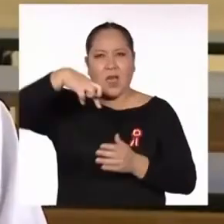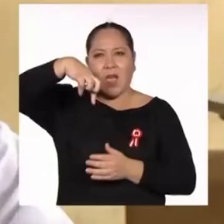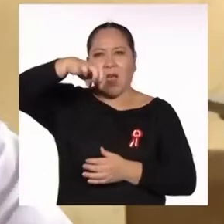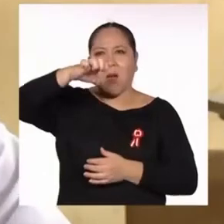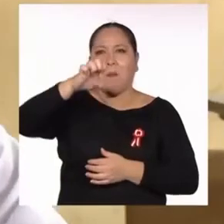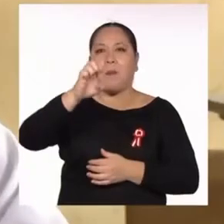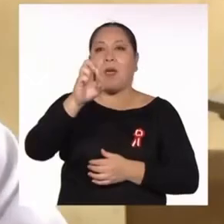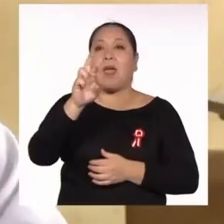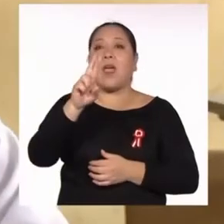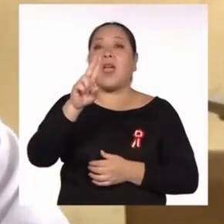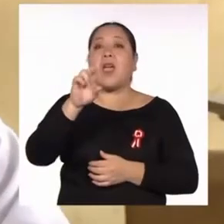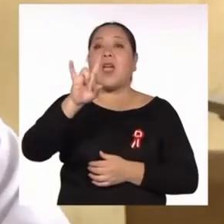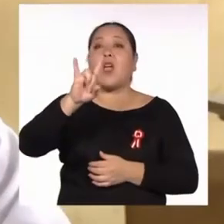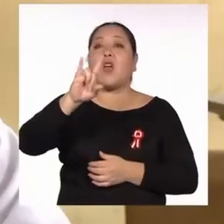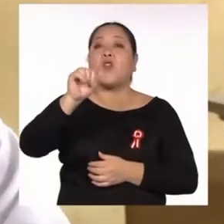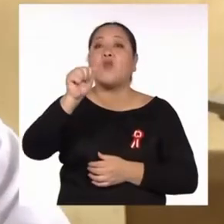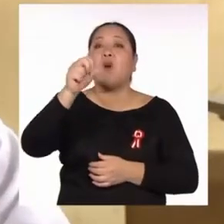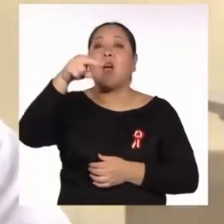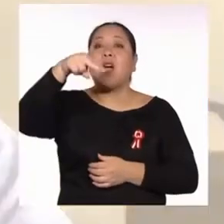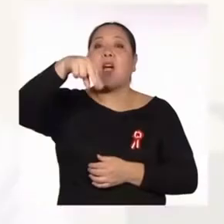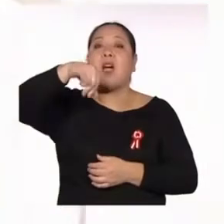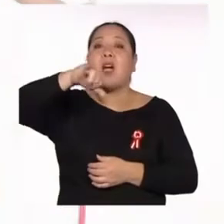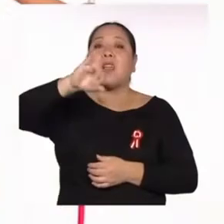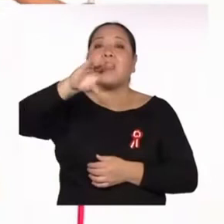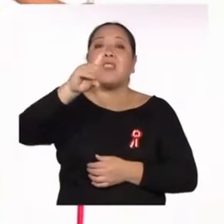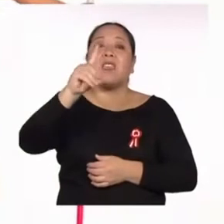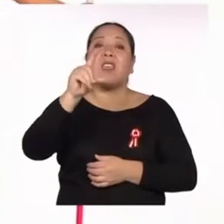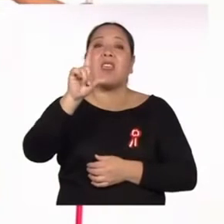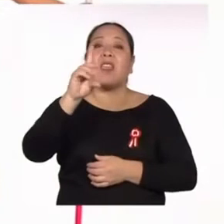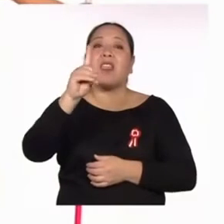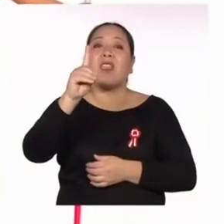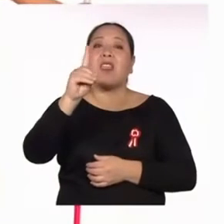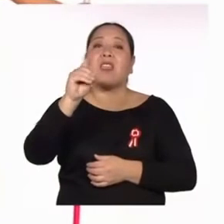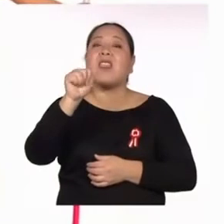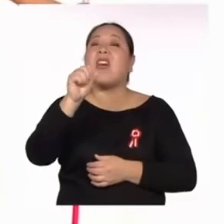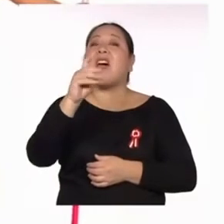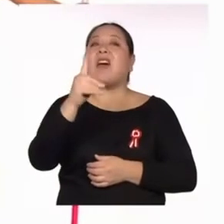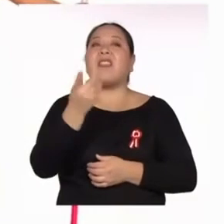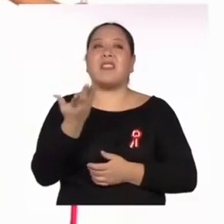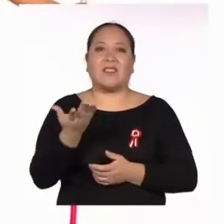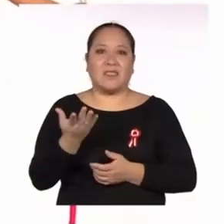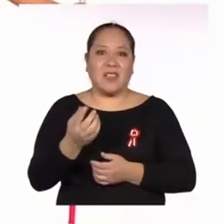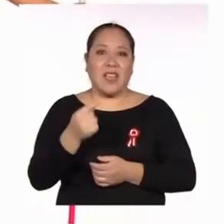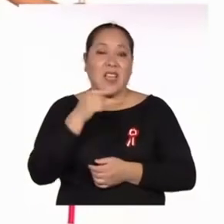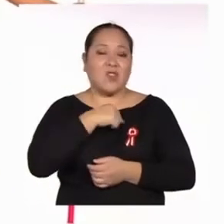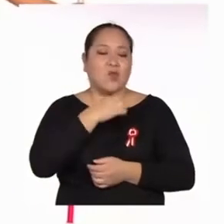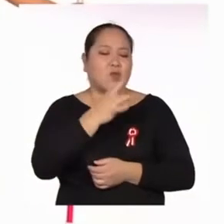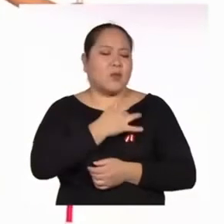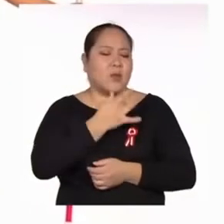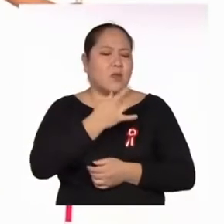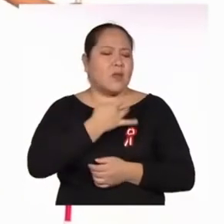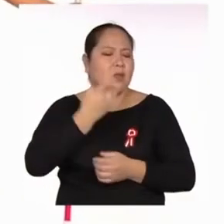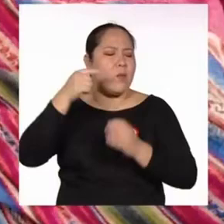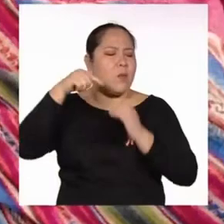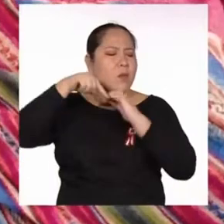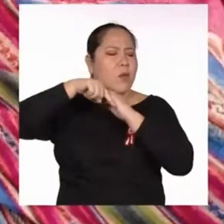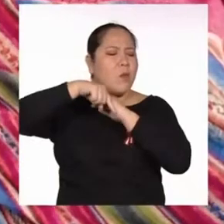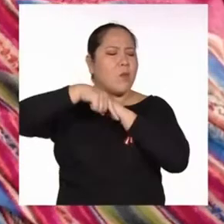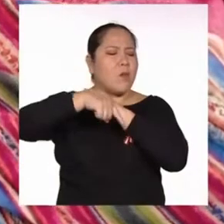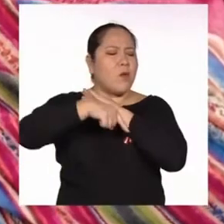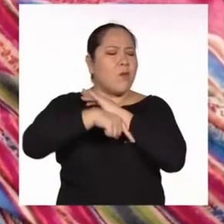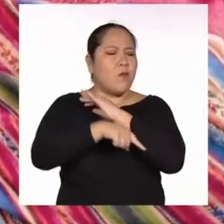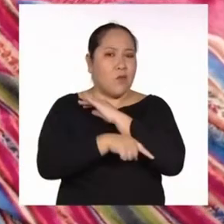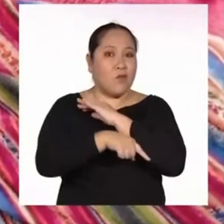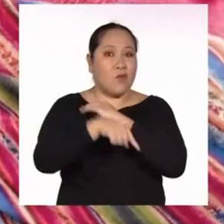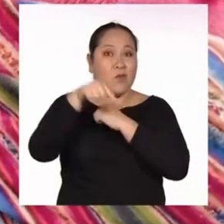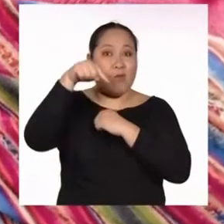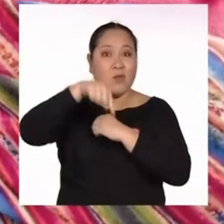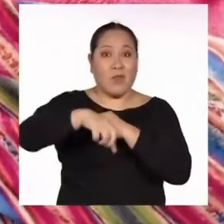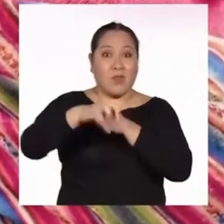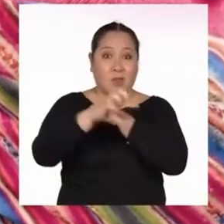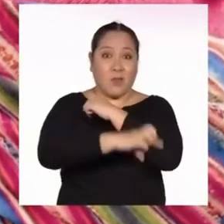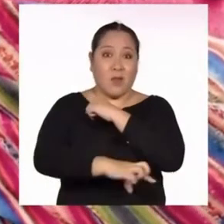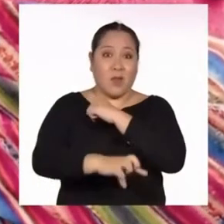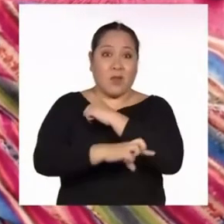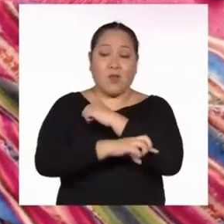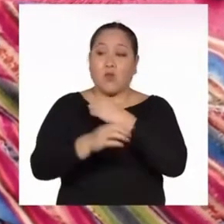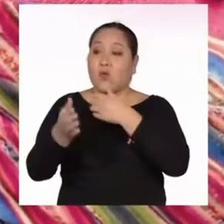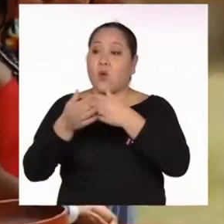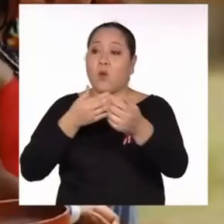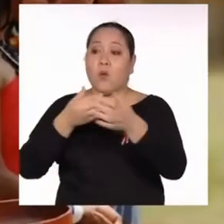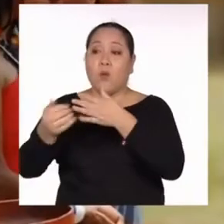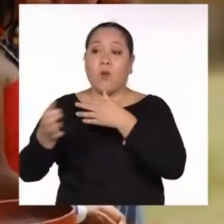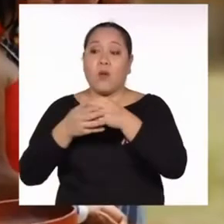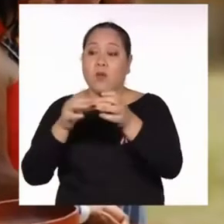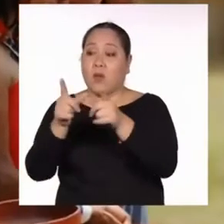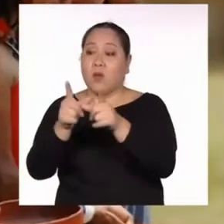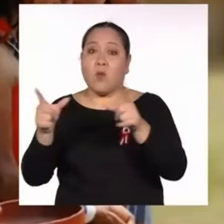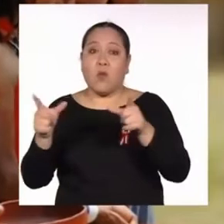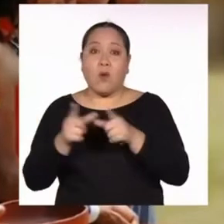esperando fue es lo que se esperó pero no es un sentimiento profundo por nuestra patria de muchas personas sin importar dónde vivan